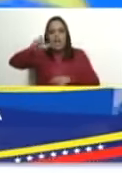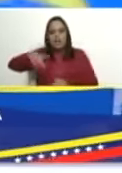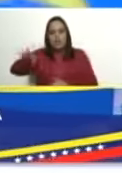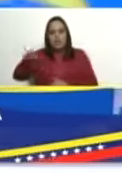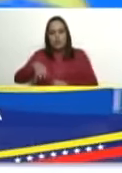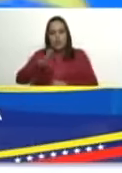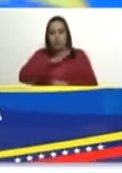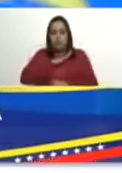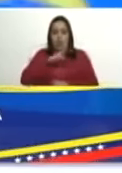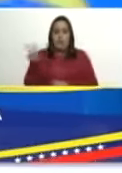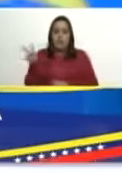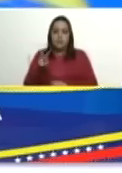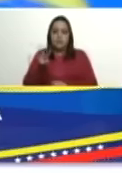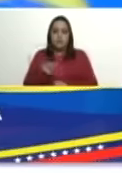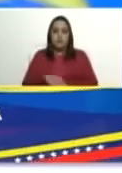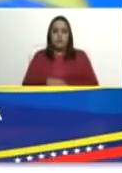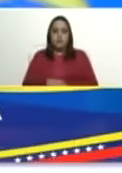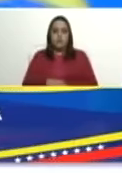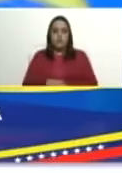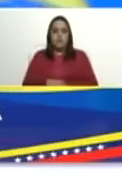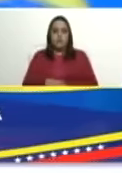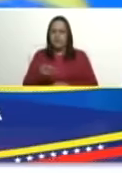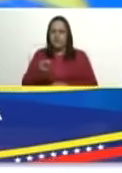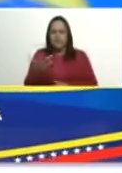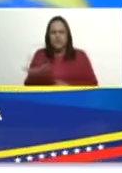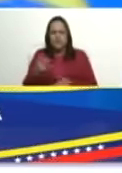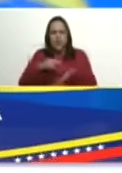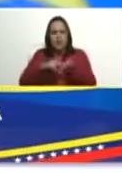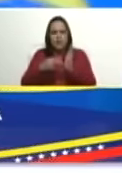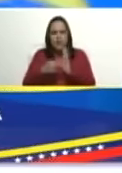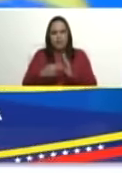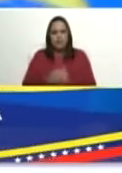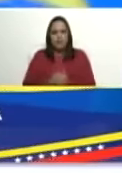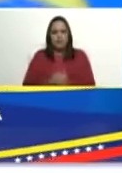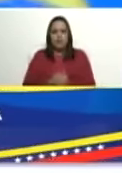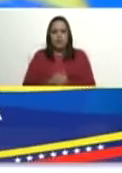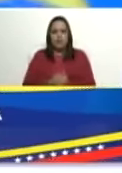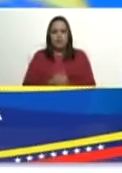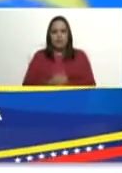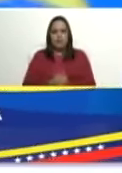nuestro. Es decir, no se trata de